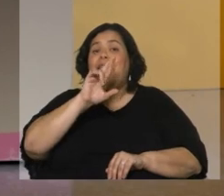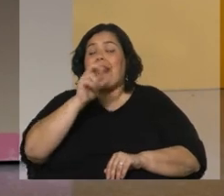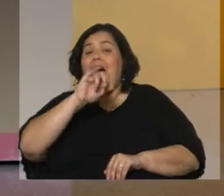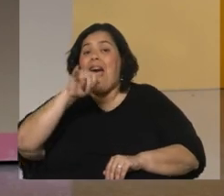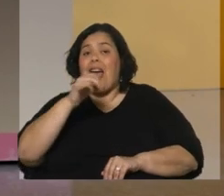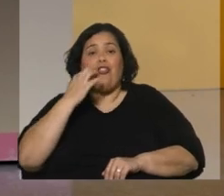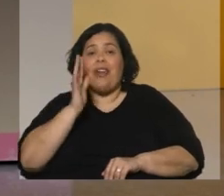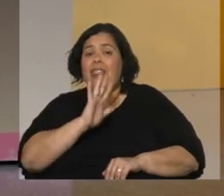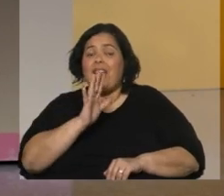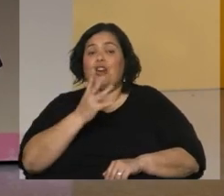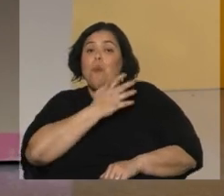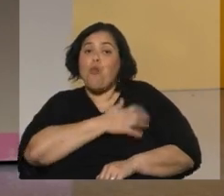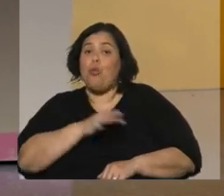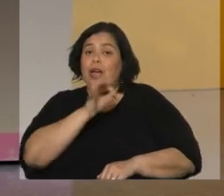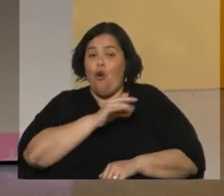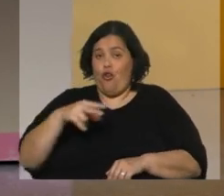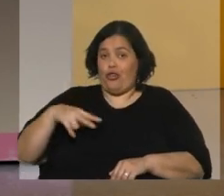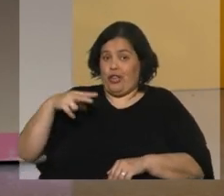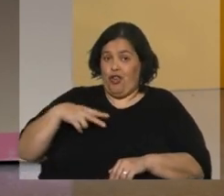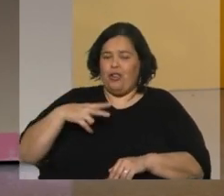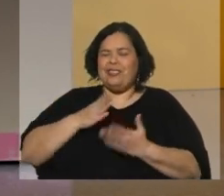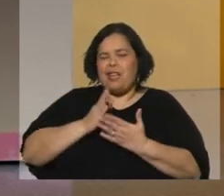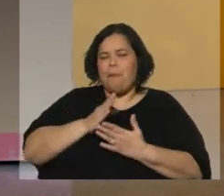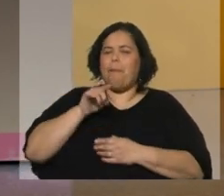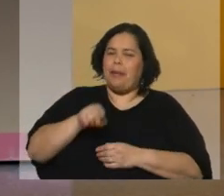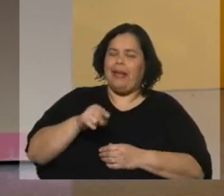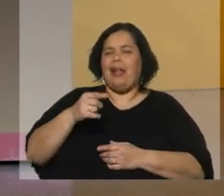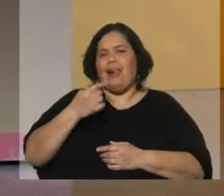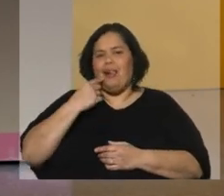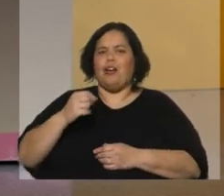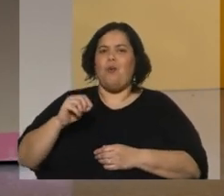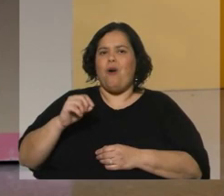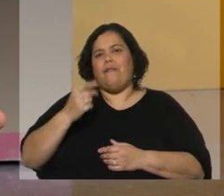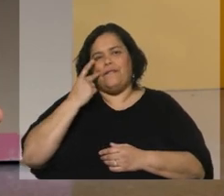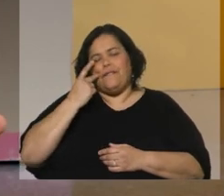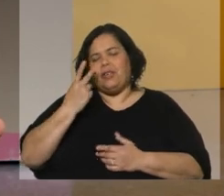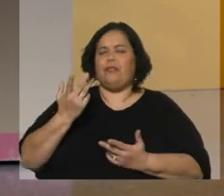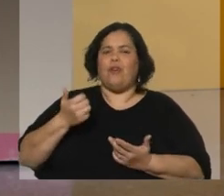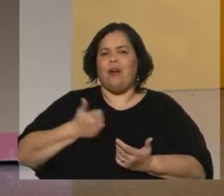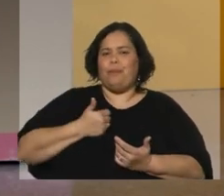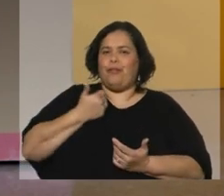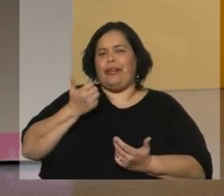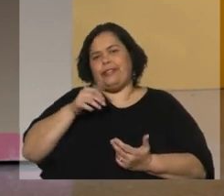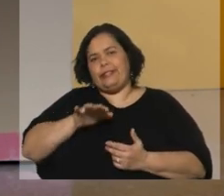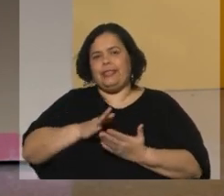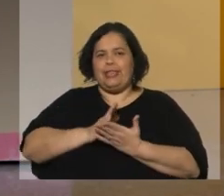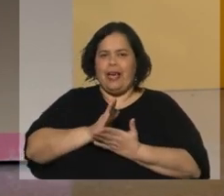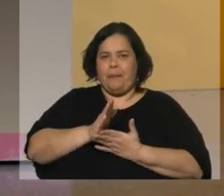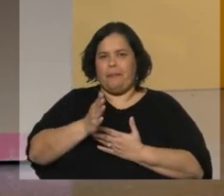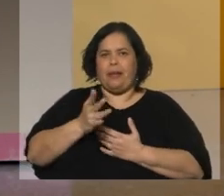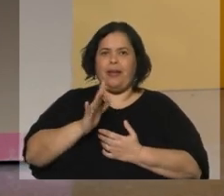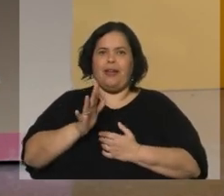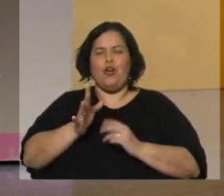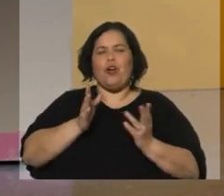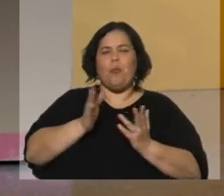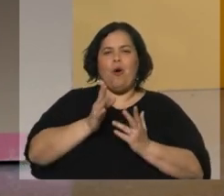tiene que ver con cómo somos y Uruguay es así es somos de sacar una ventajita de estar en la buena la chica viste clase media clase media esta cuestión de no estoy acá